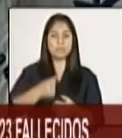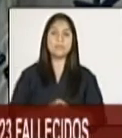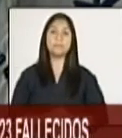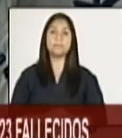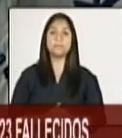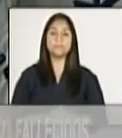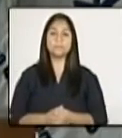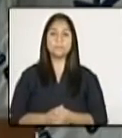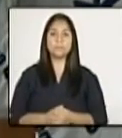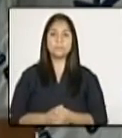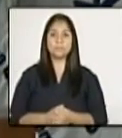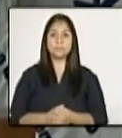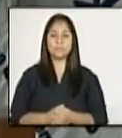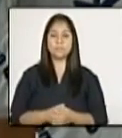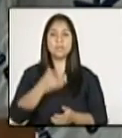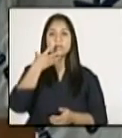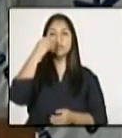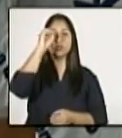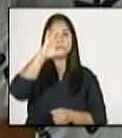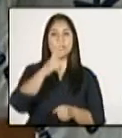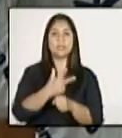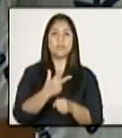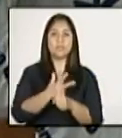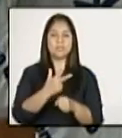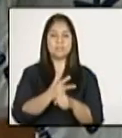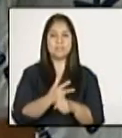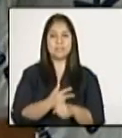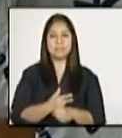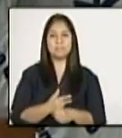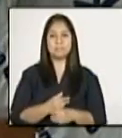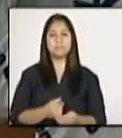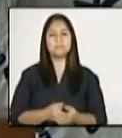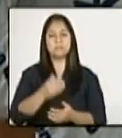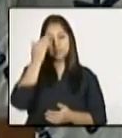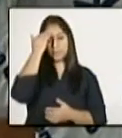Yamatei. Dios bendiga a Guatemala. Muy buenas noches.